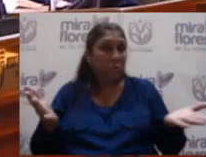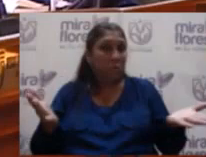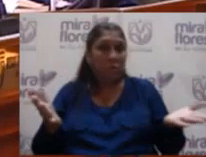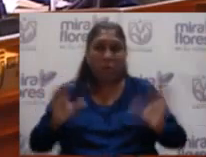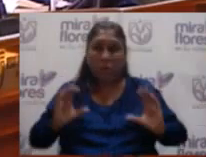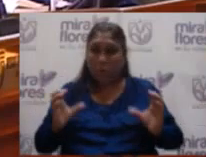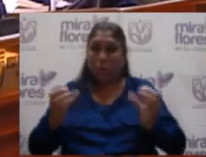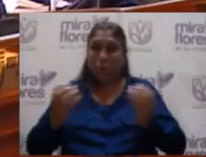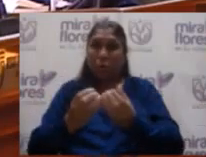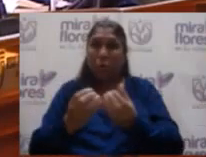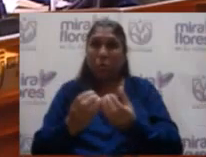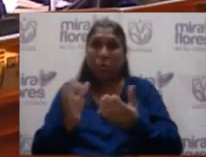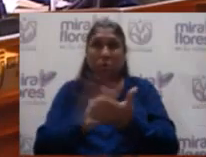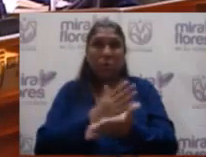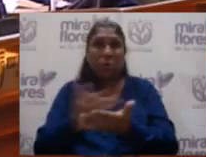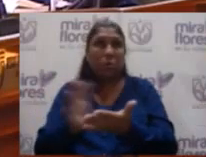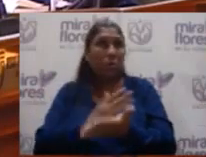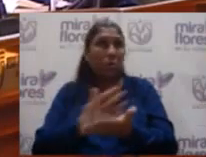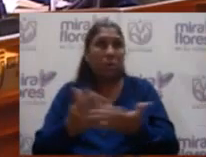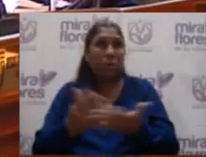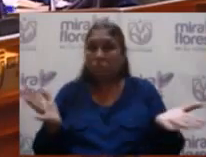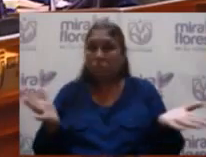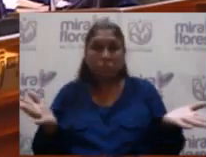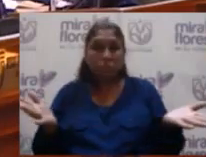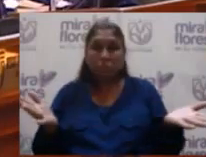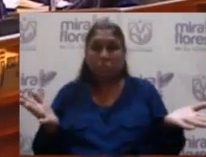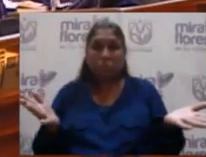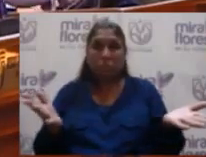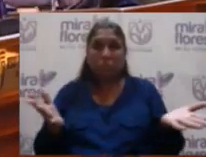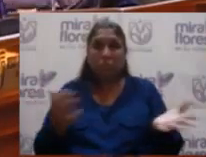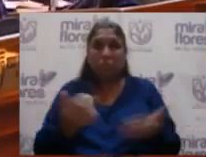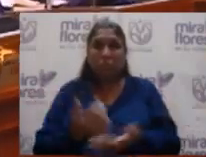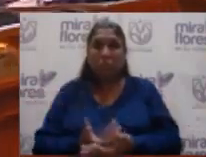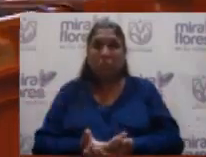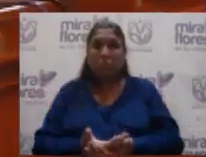comisión, creo. Entonces, no ha habido dictamen, no hay dictamen.